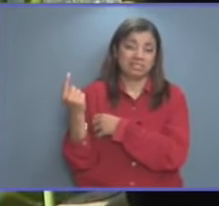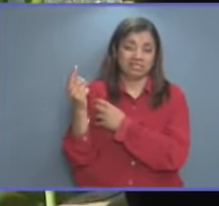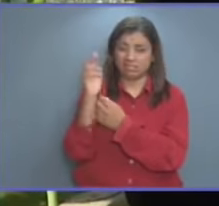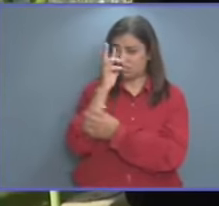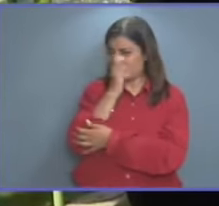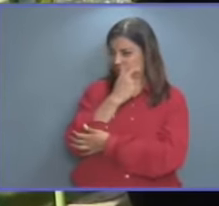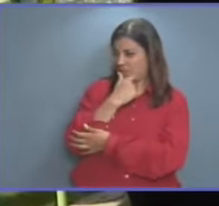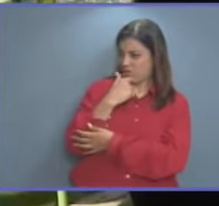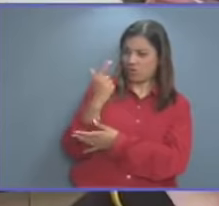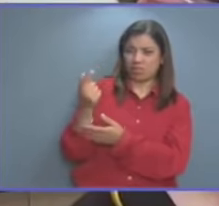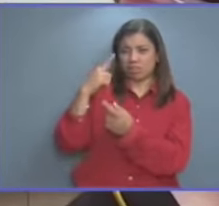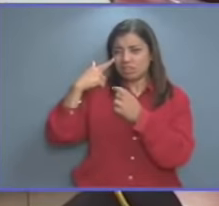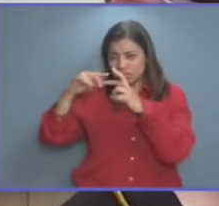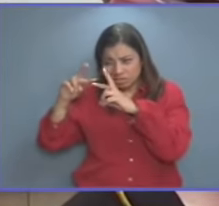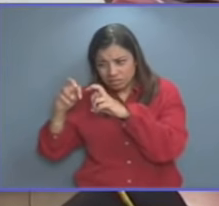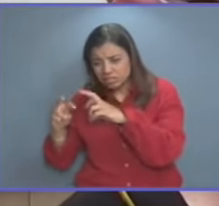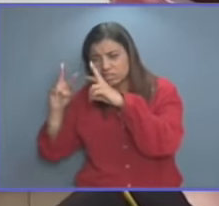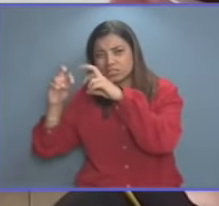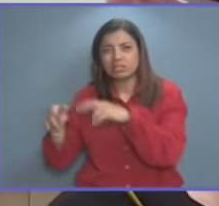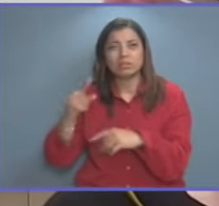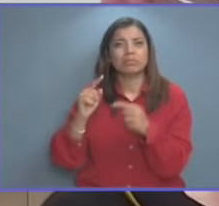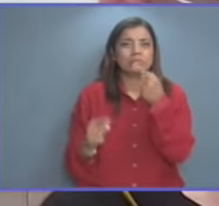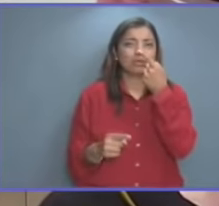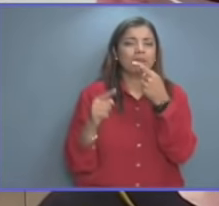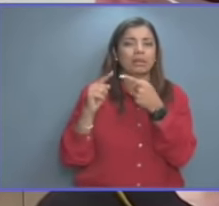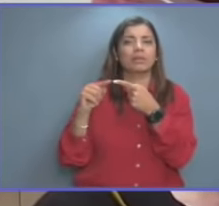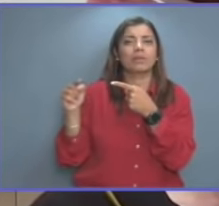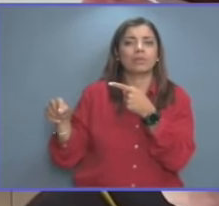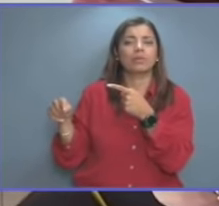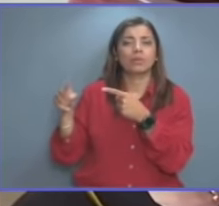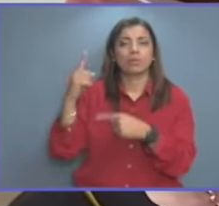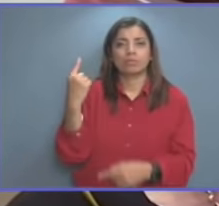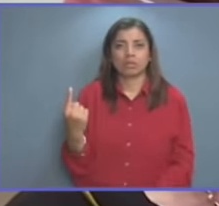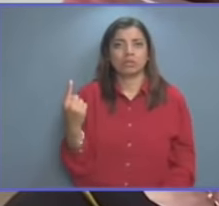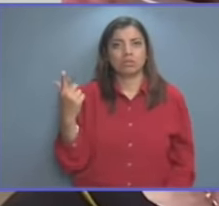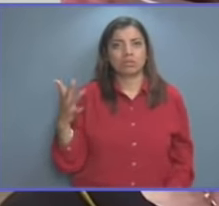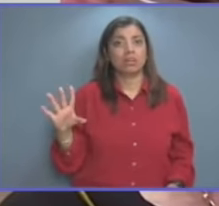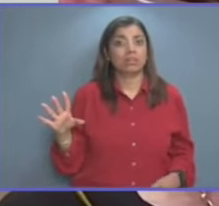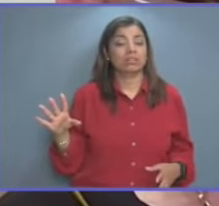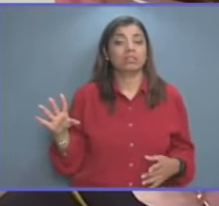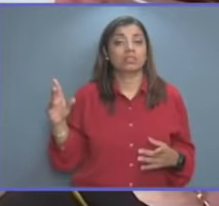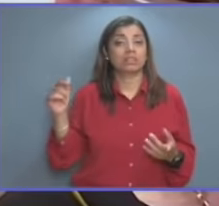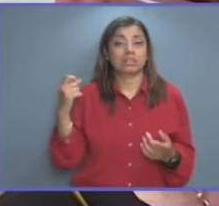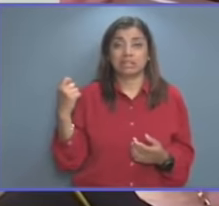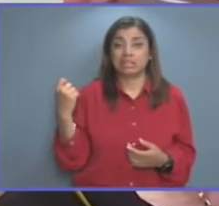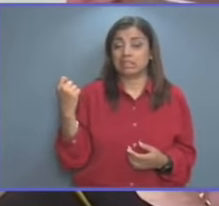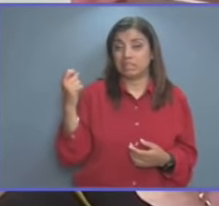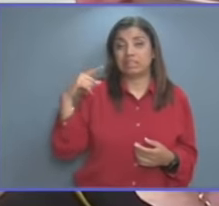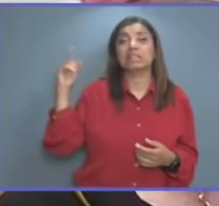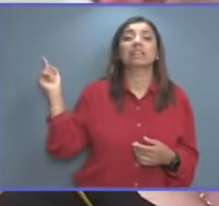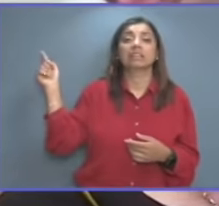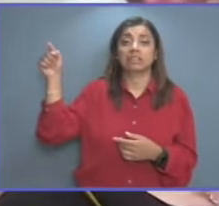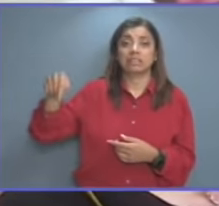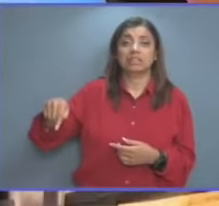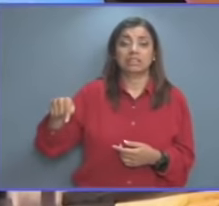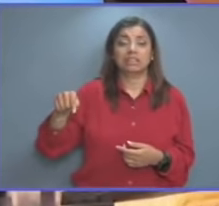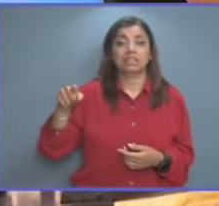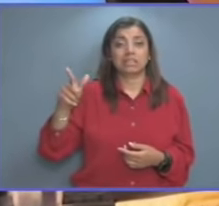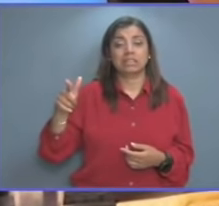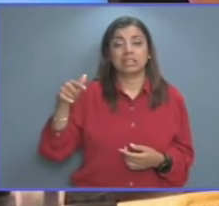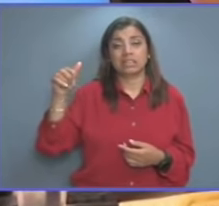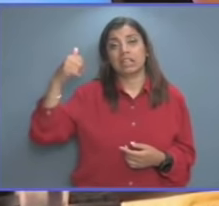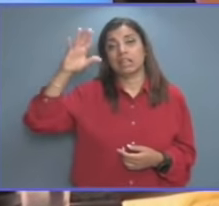atípica en sus pruebas el primer caso fue identificado a un individuo que retornó recientemente al país desde camerún